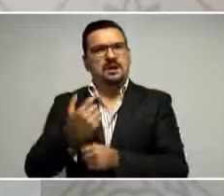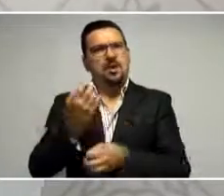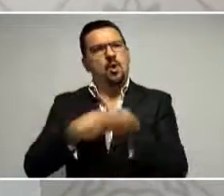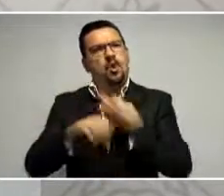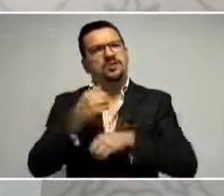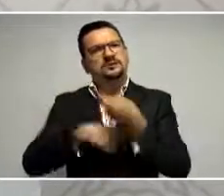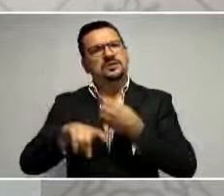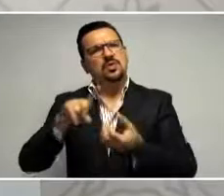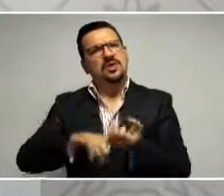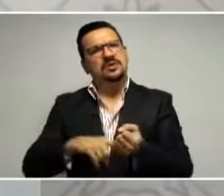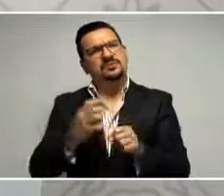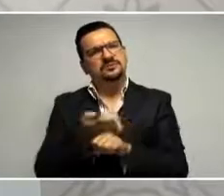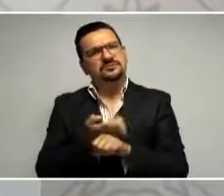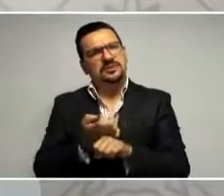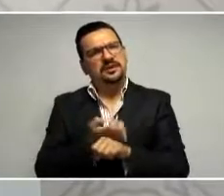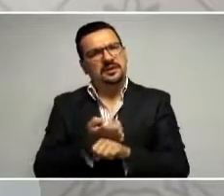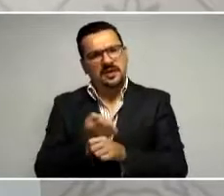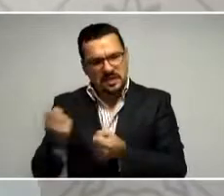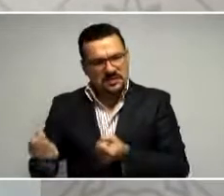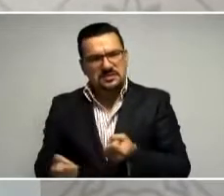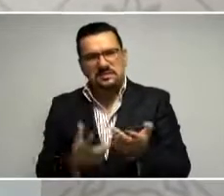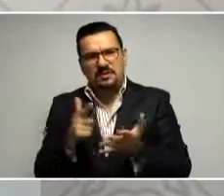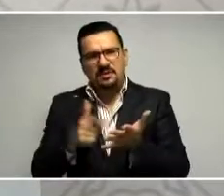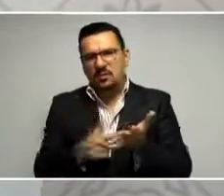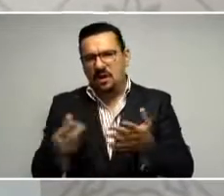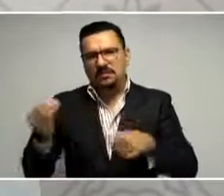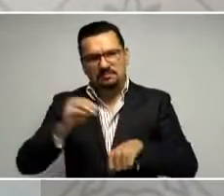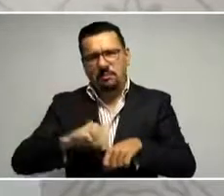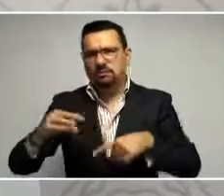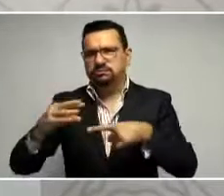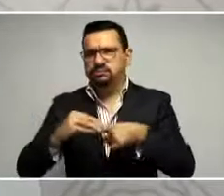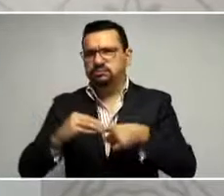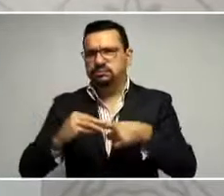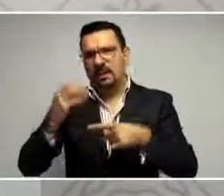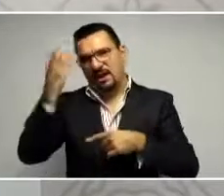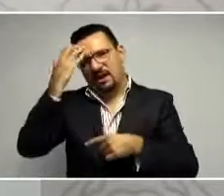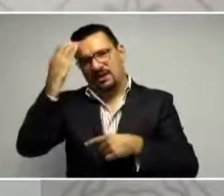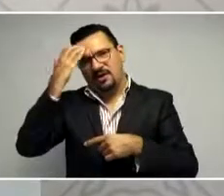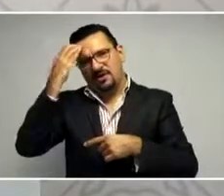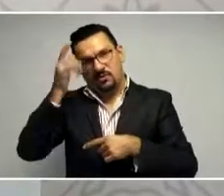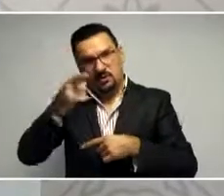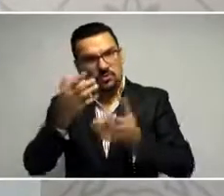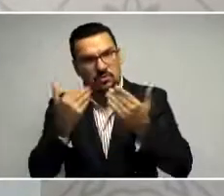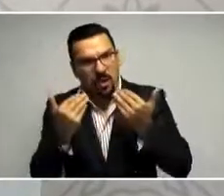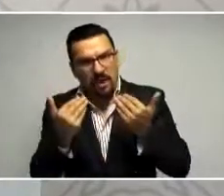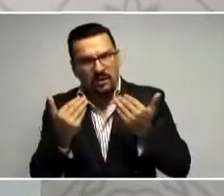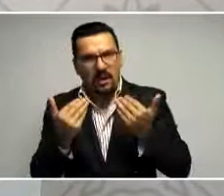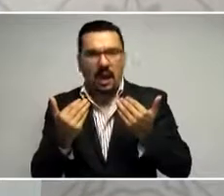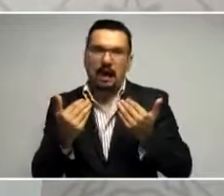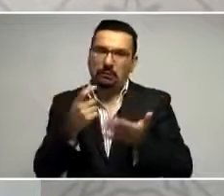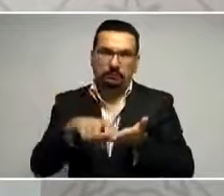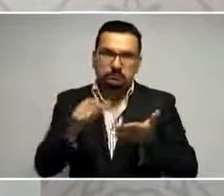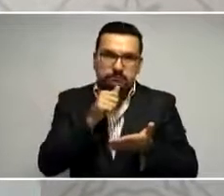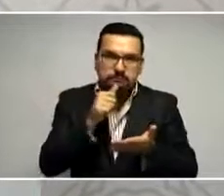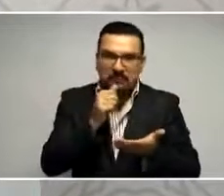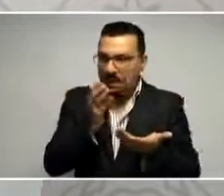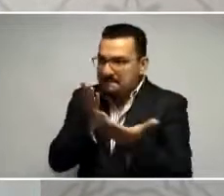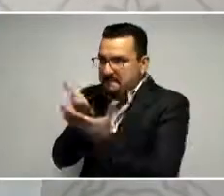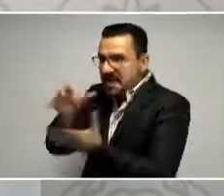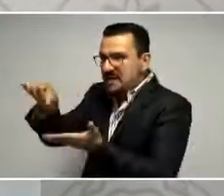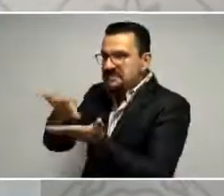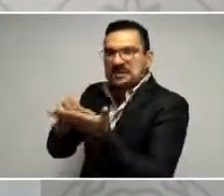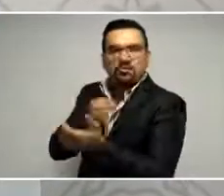el oxímetro siempre contigo. Si no lo tienes, que pases a tu centro de salud a